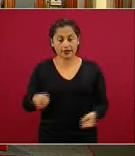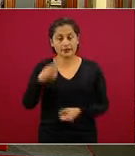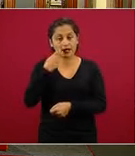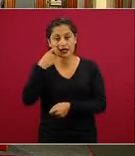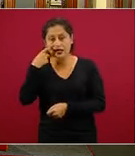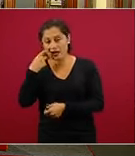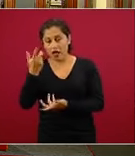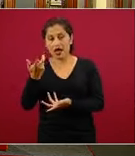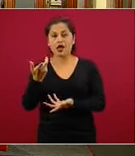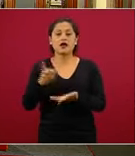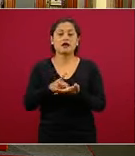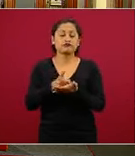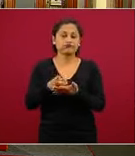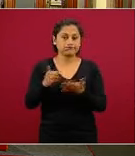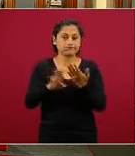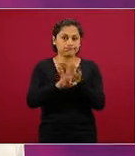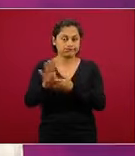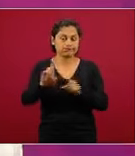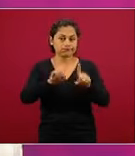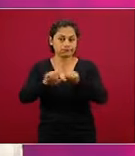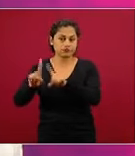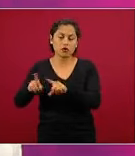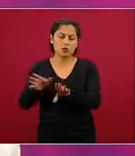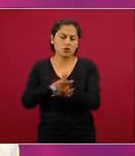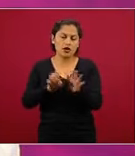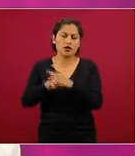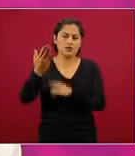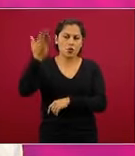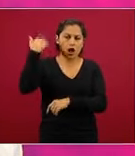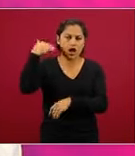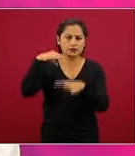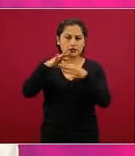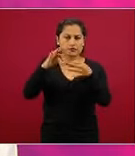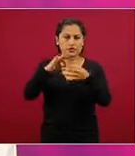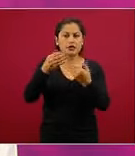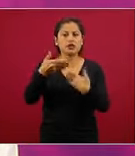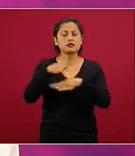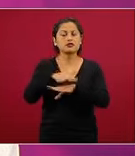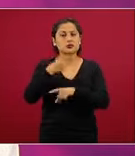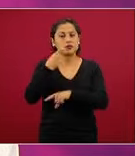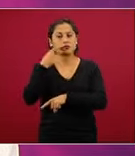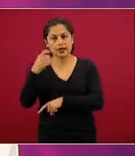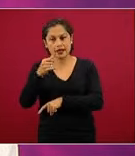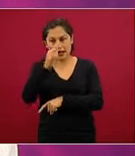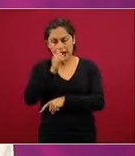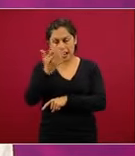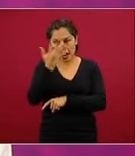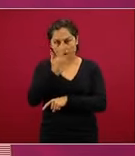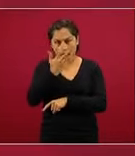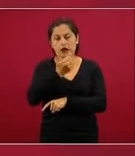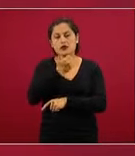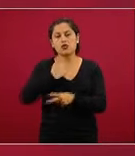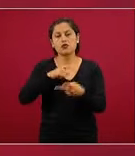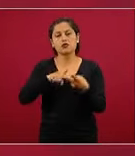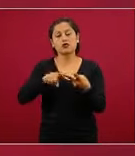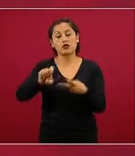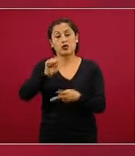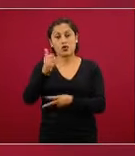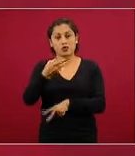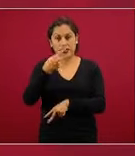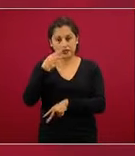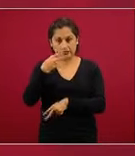sesión donde abordamos otras adicciones, específicamente el alcohol, y la segunda sobre el tabaco,